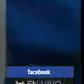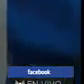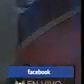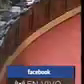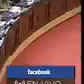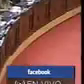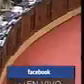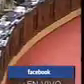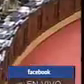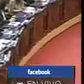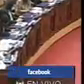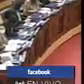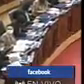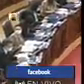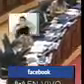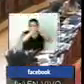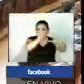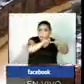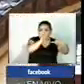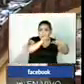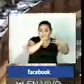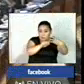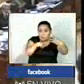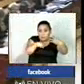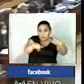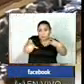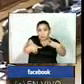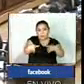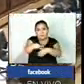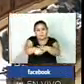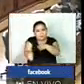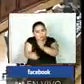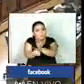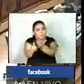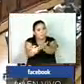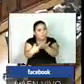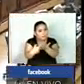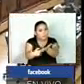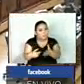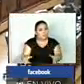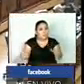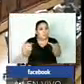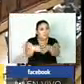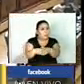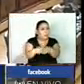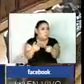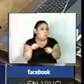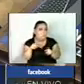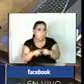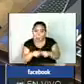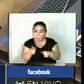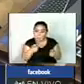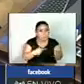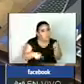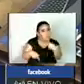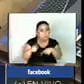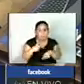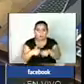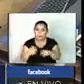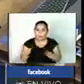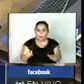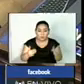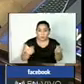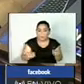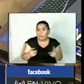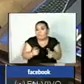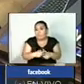medulares a tratar en el seno de esta mesa legislativa, pero no se tuvo el coro requerido y pues